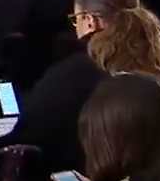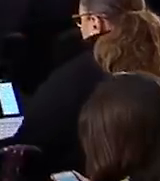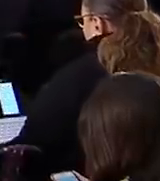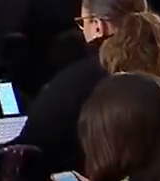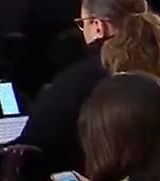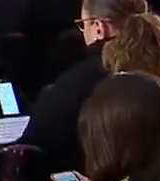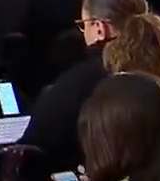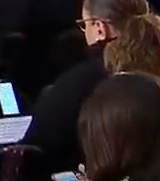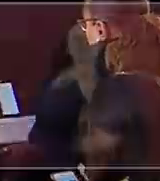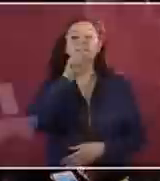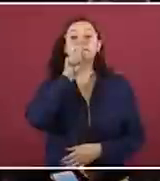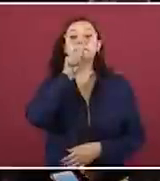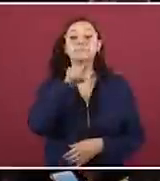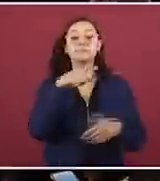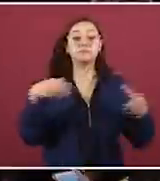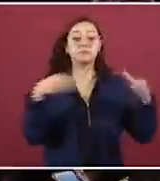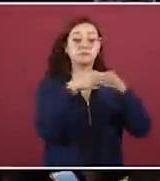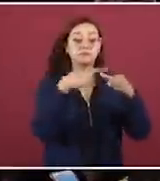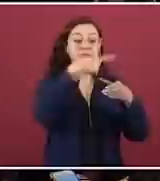habían ido a buscar a Santana,